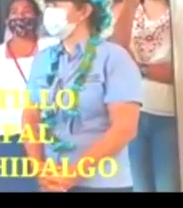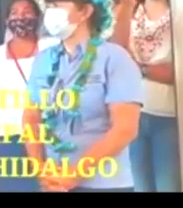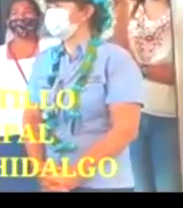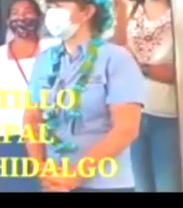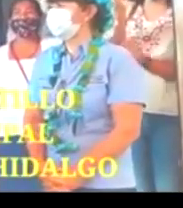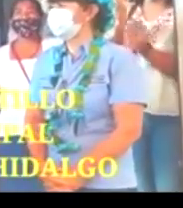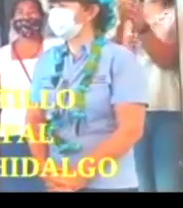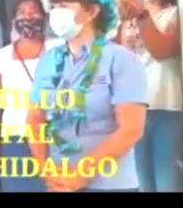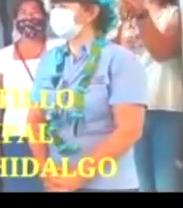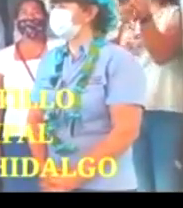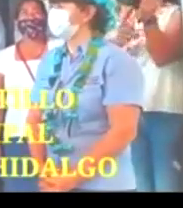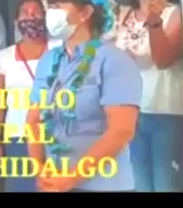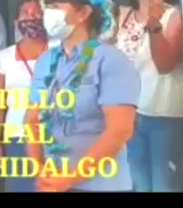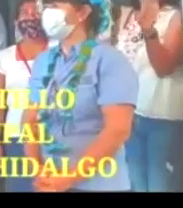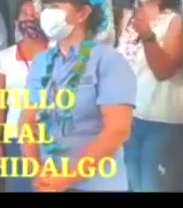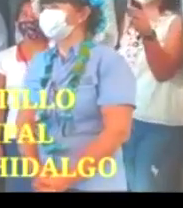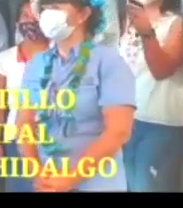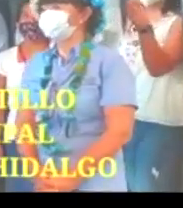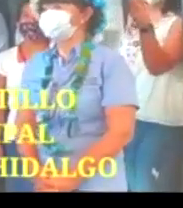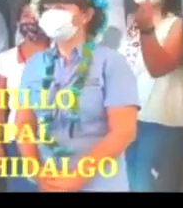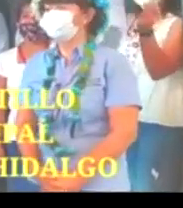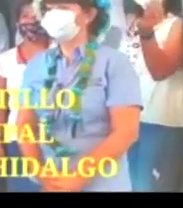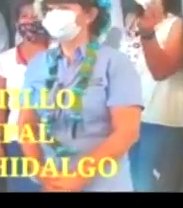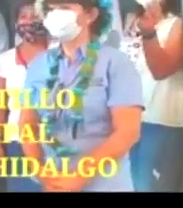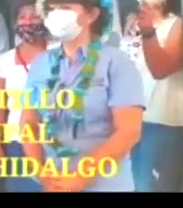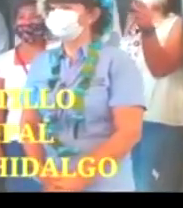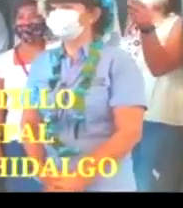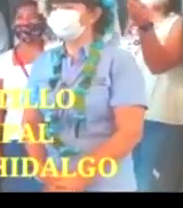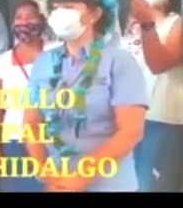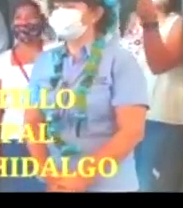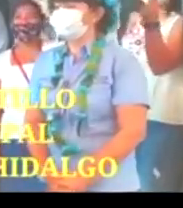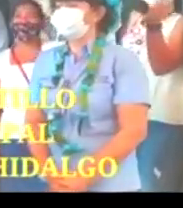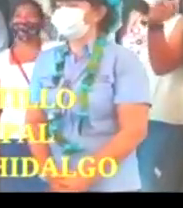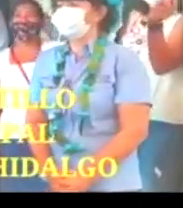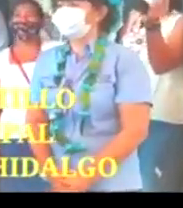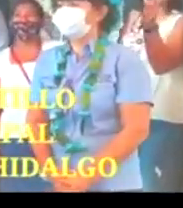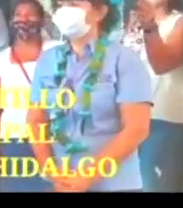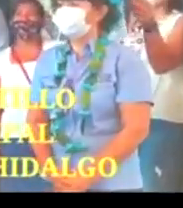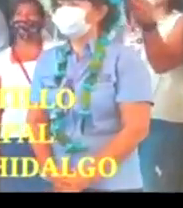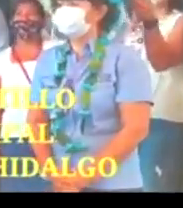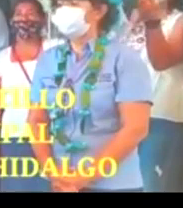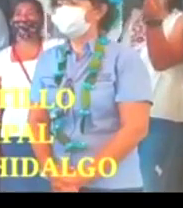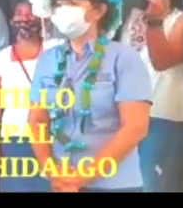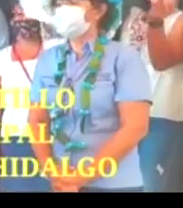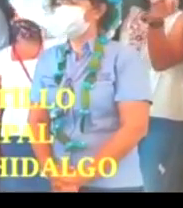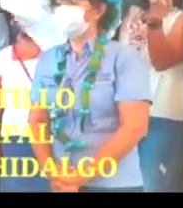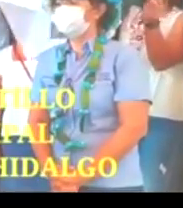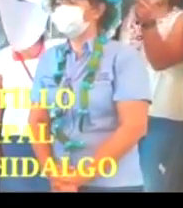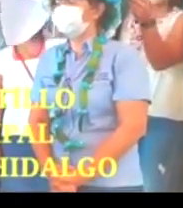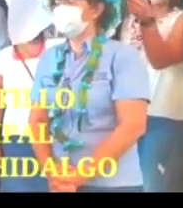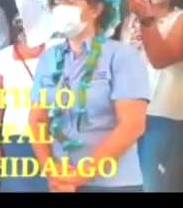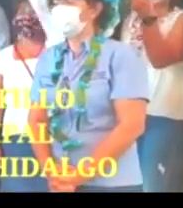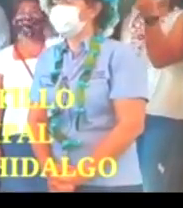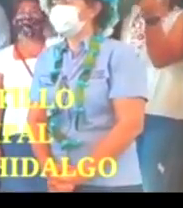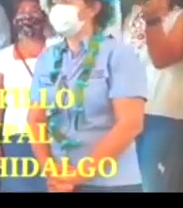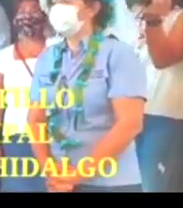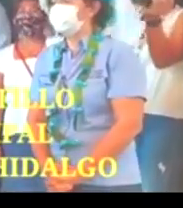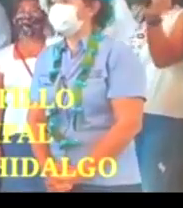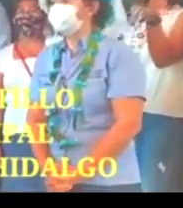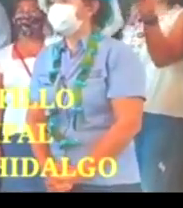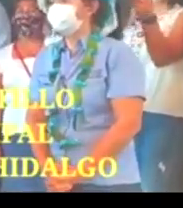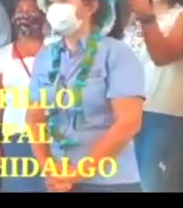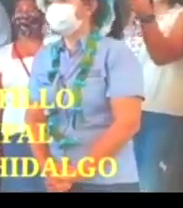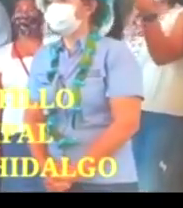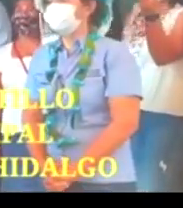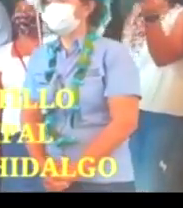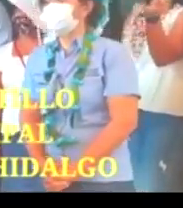quiero hacer una retrospección de lo que pasó cuando yo de la vida civil, después